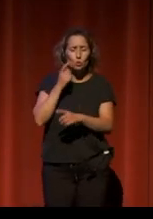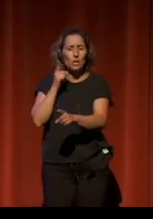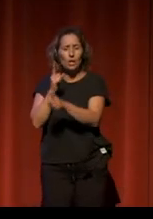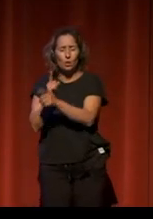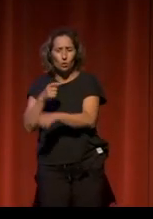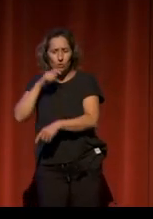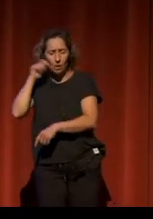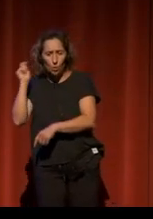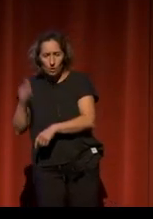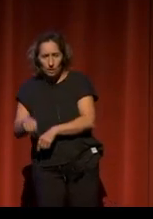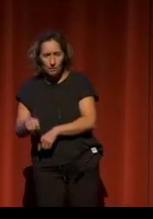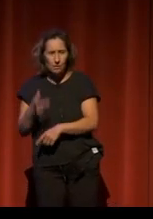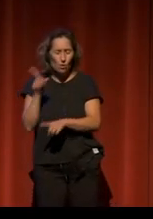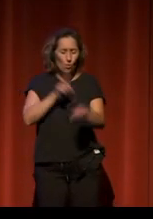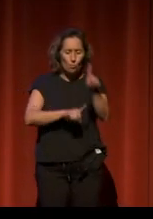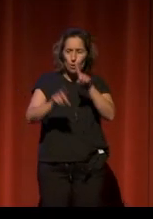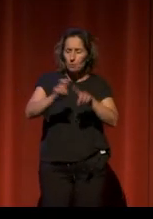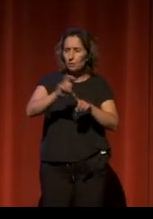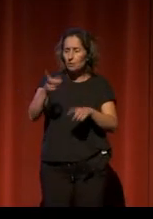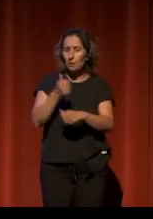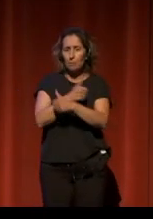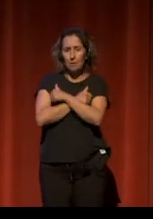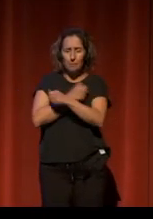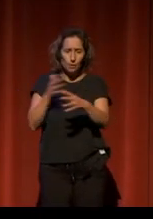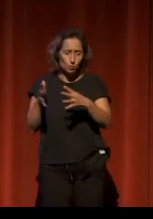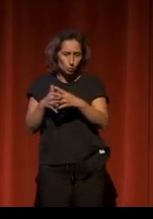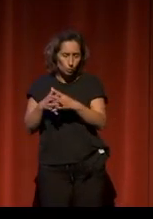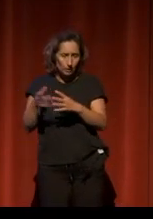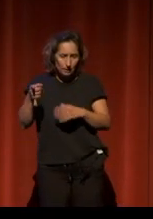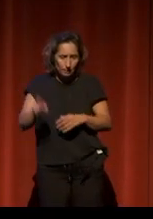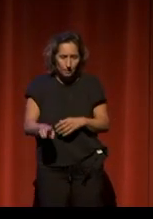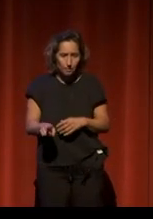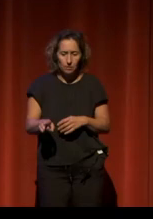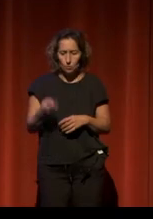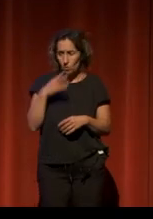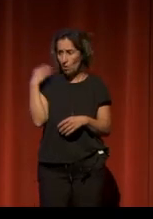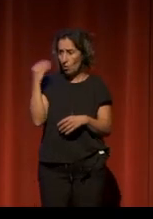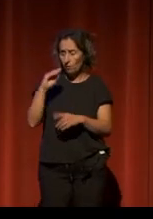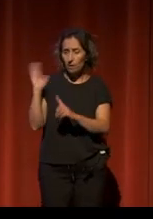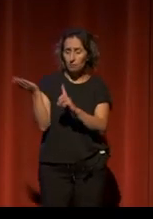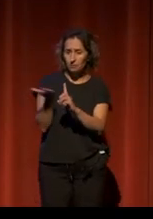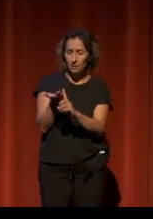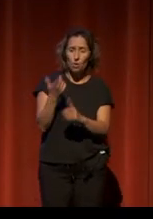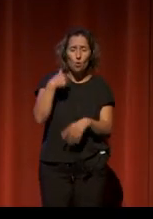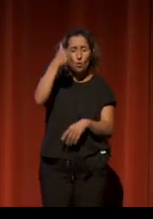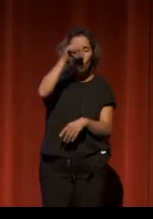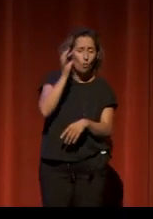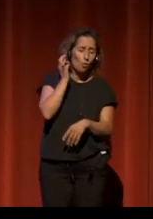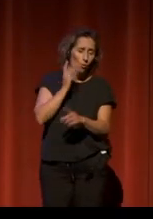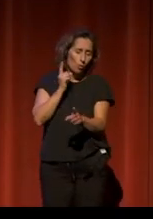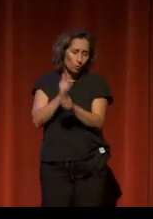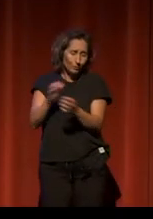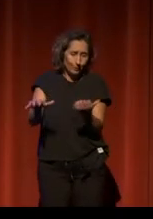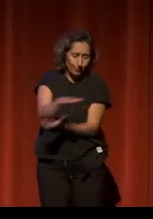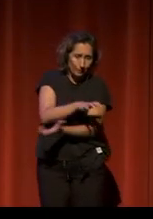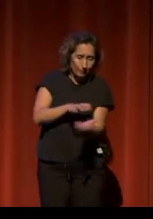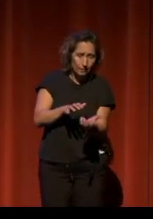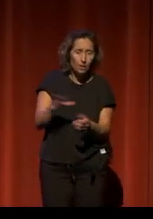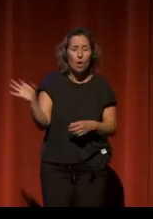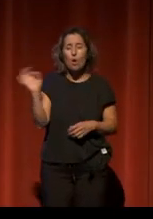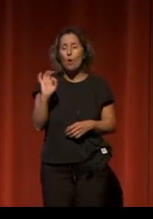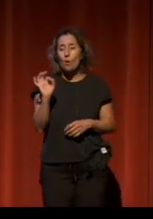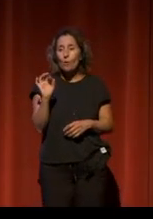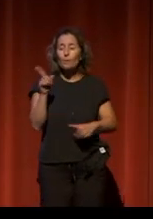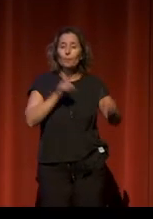otros eh problemas como el paro estructural que azota a los jóvenes las vencias machistas o incluso problemas en